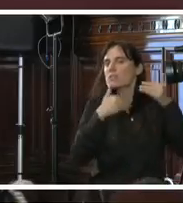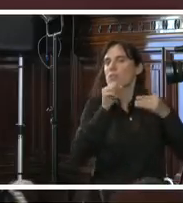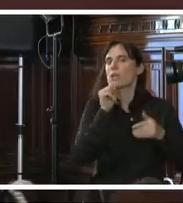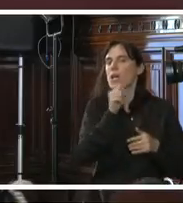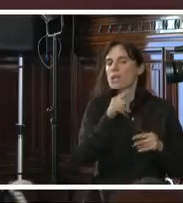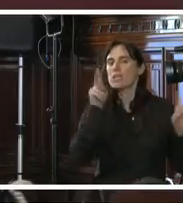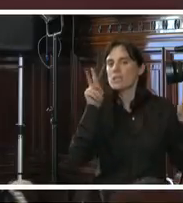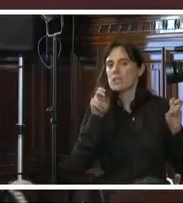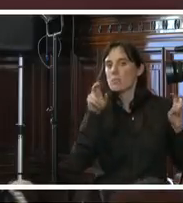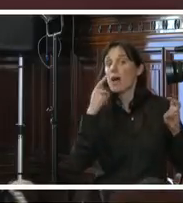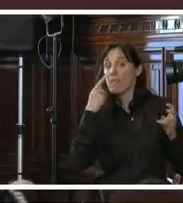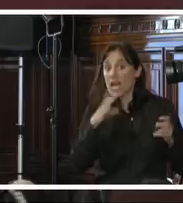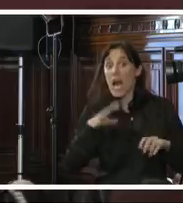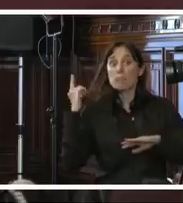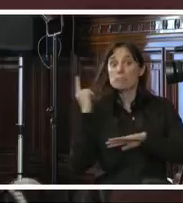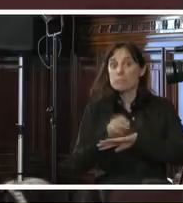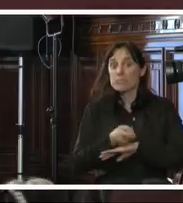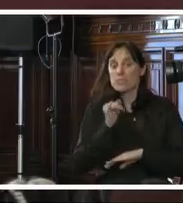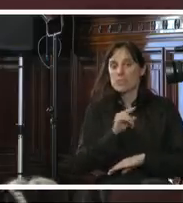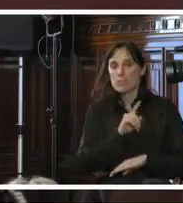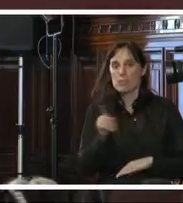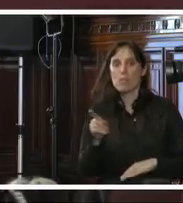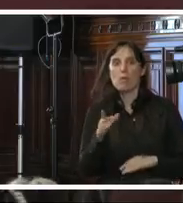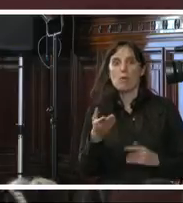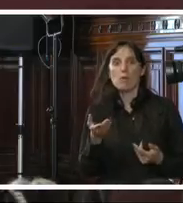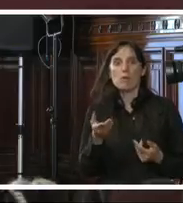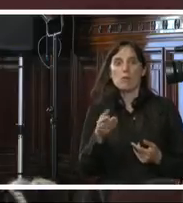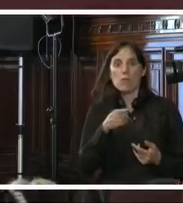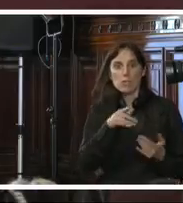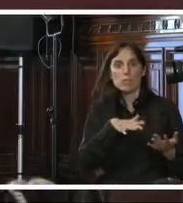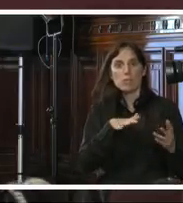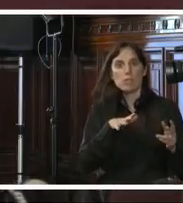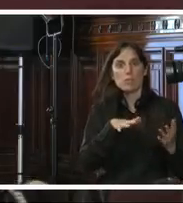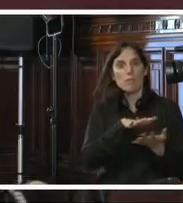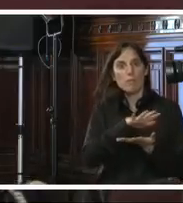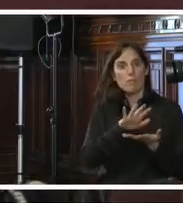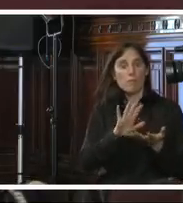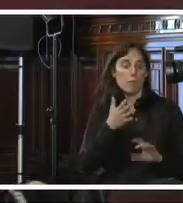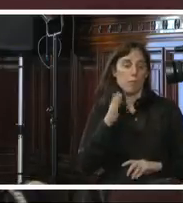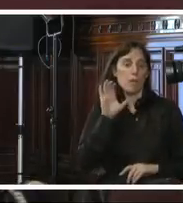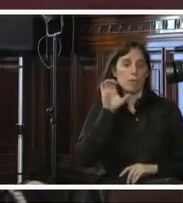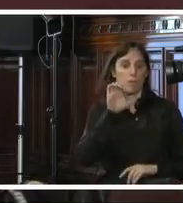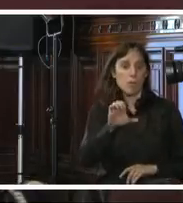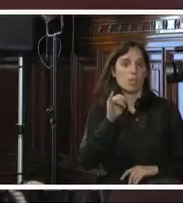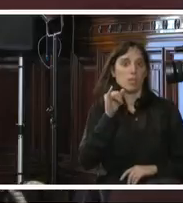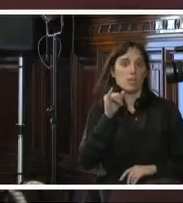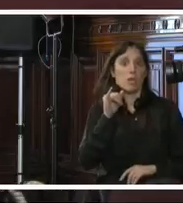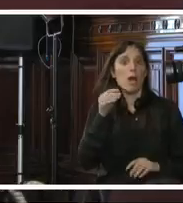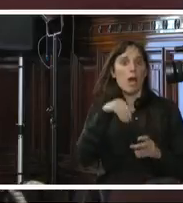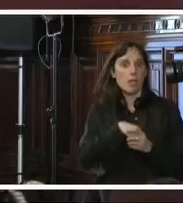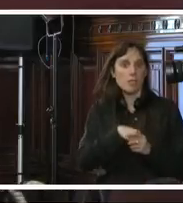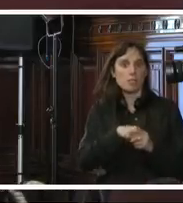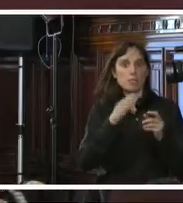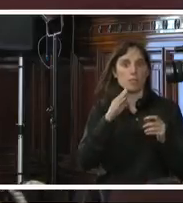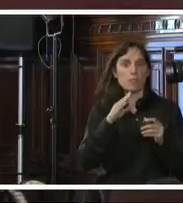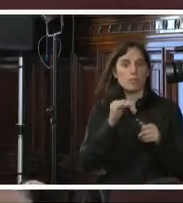y tener un pronunciamiento sobre este tipo de situaciones en este caso de violencia sexual en instituciones educativas.